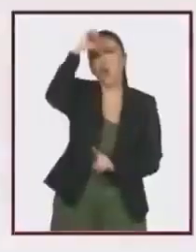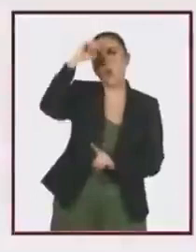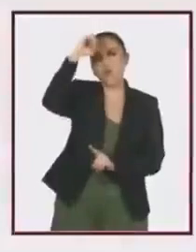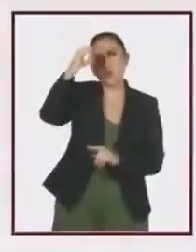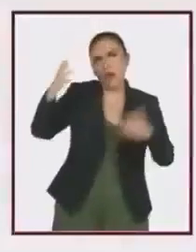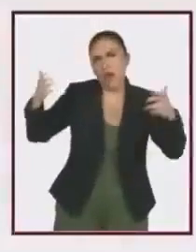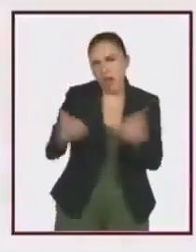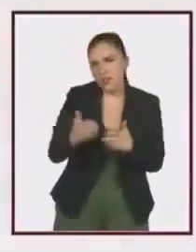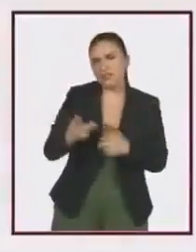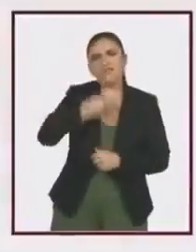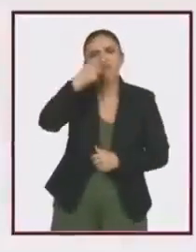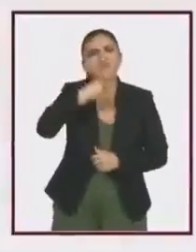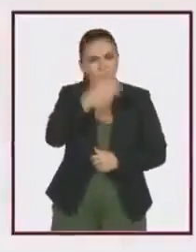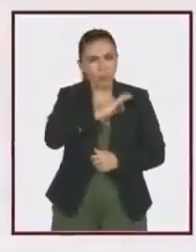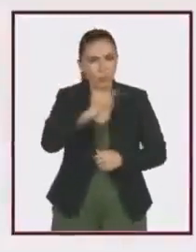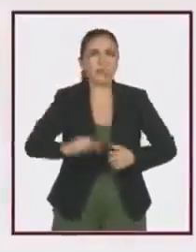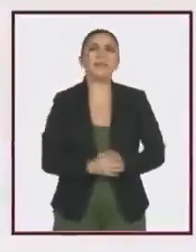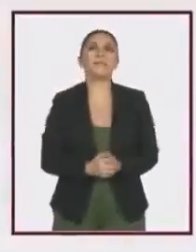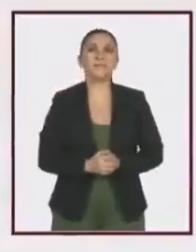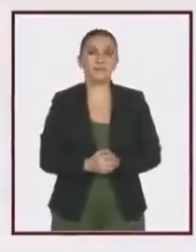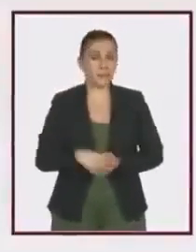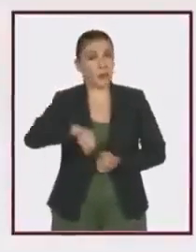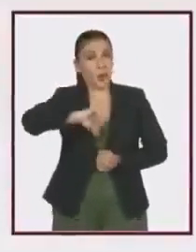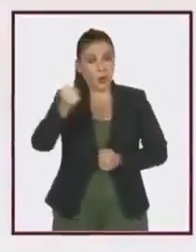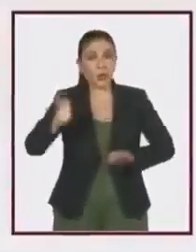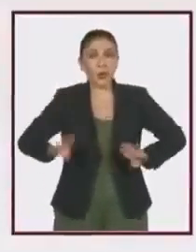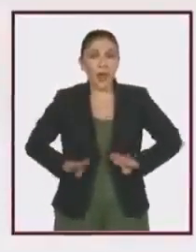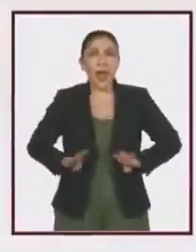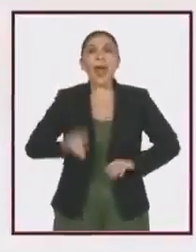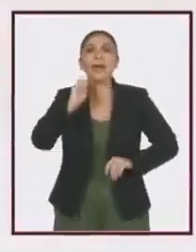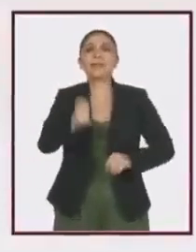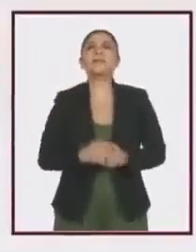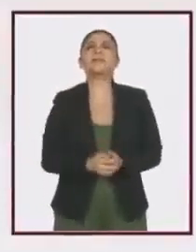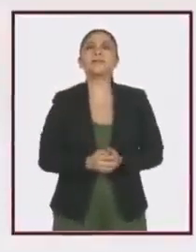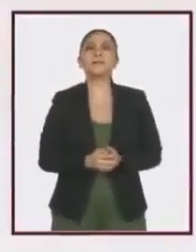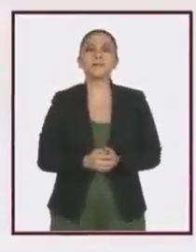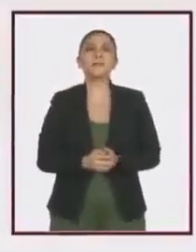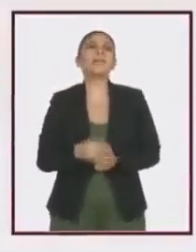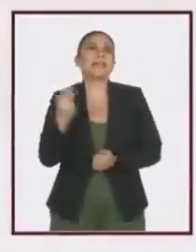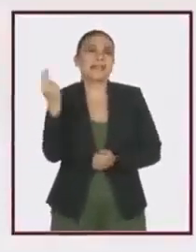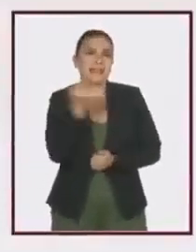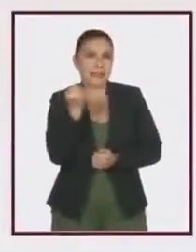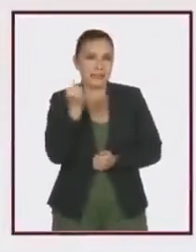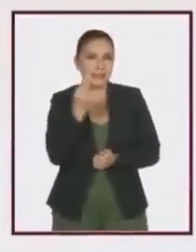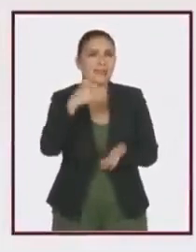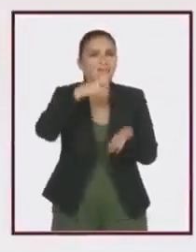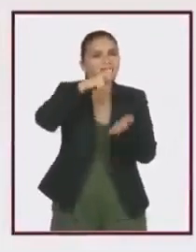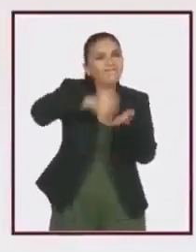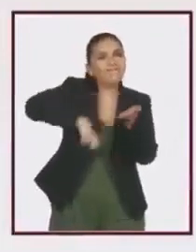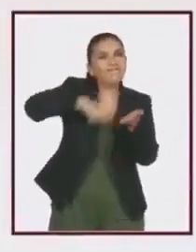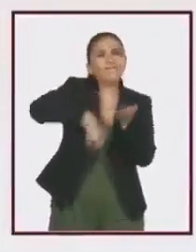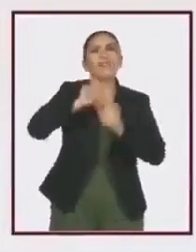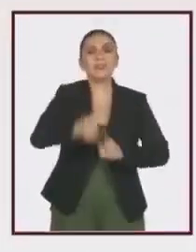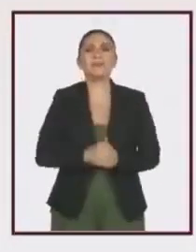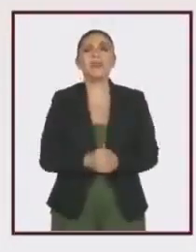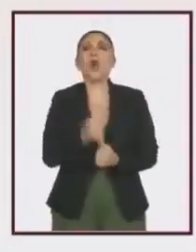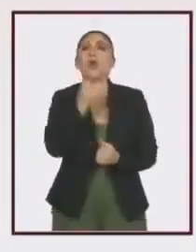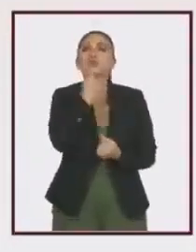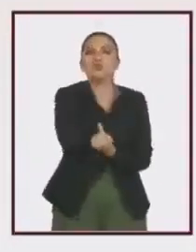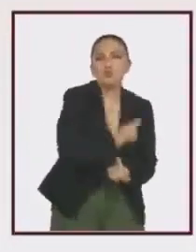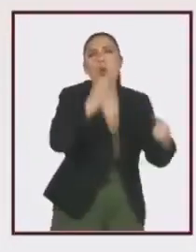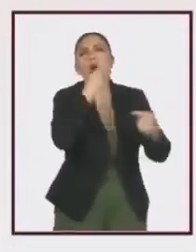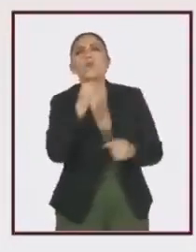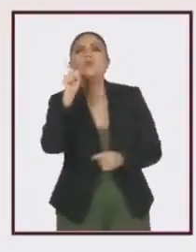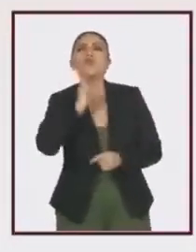argumentados. El sexto rasgo del perfil tiene que fomentar que las niñas y los niños se